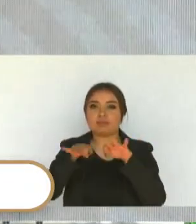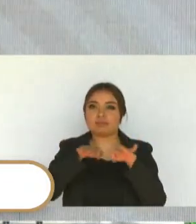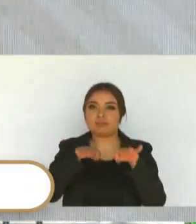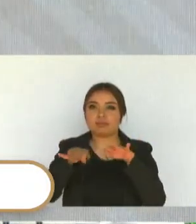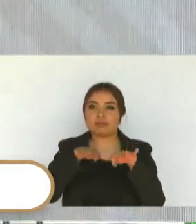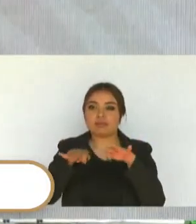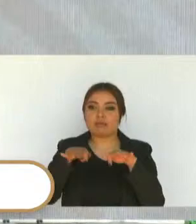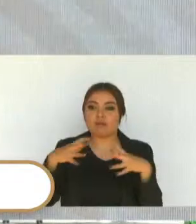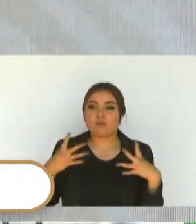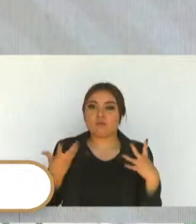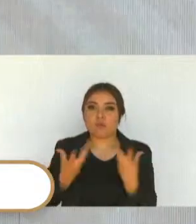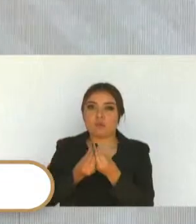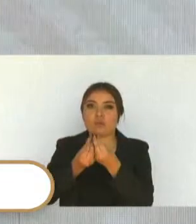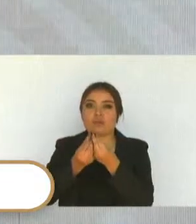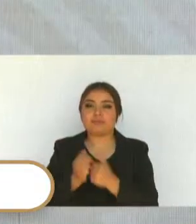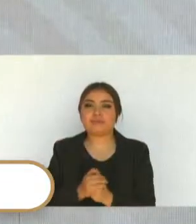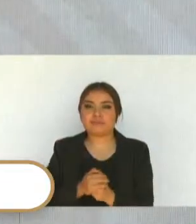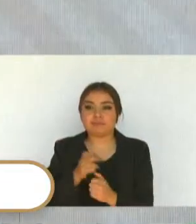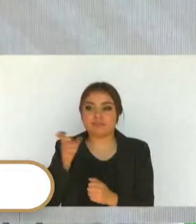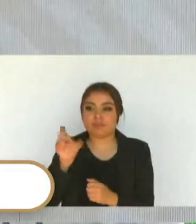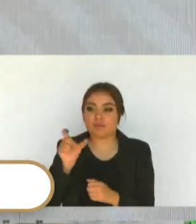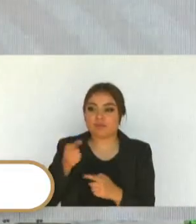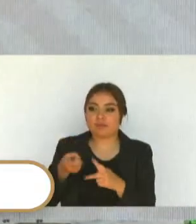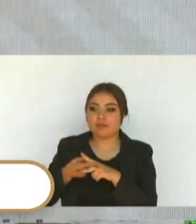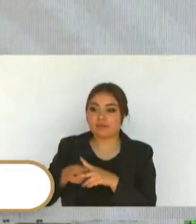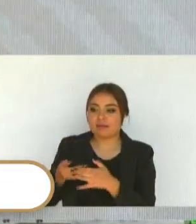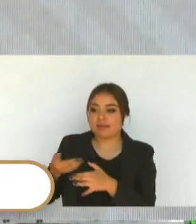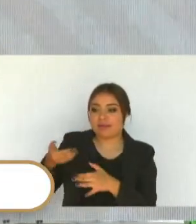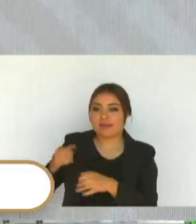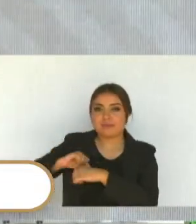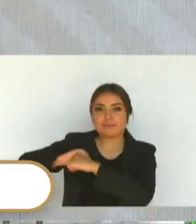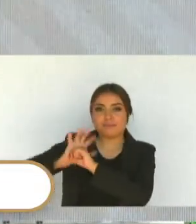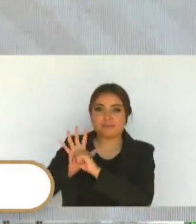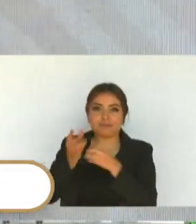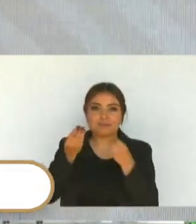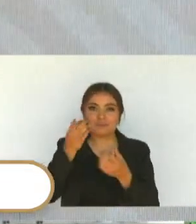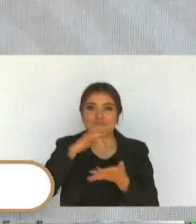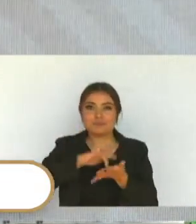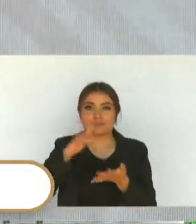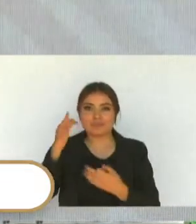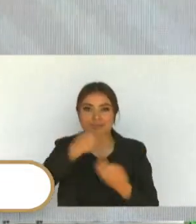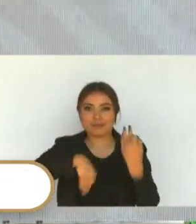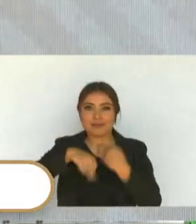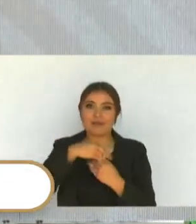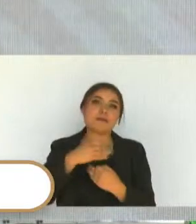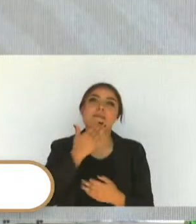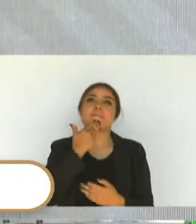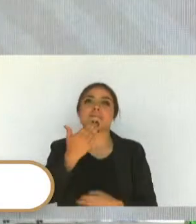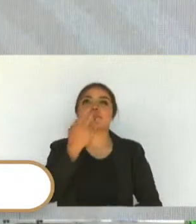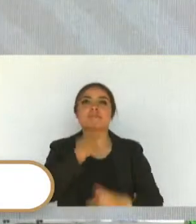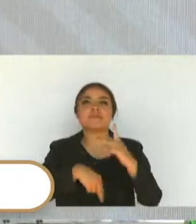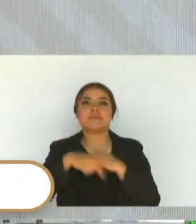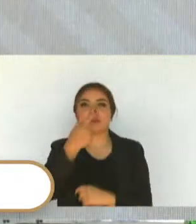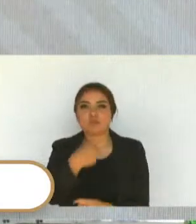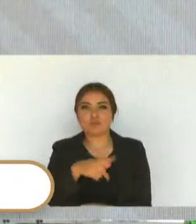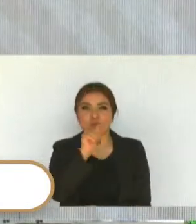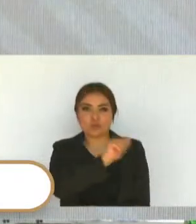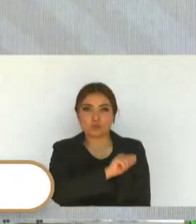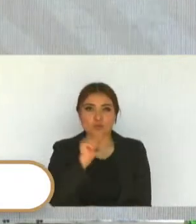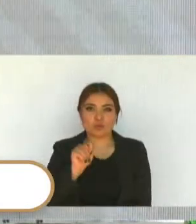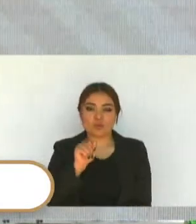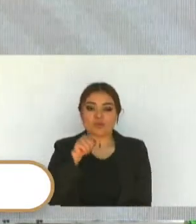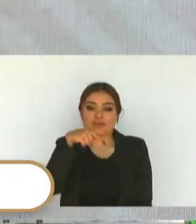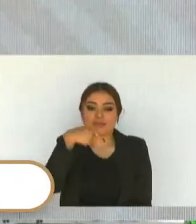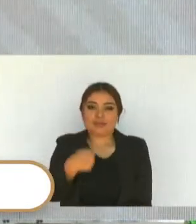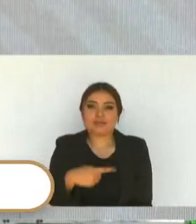equipo para el trabajo en la pandemia. Muchas gracias a todos, bienvenidos a Torreón. Torreón es una